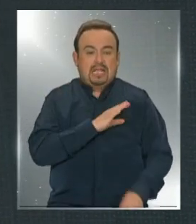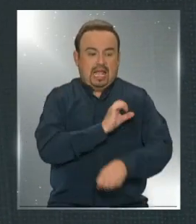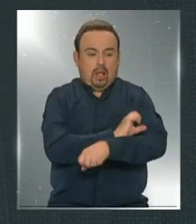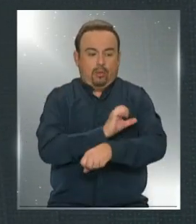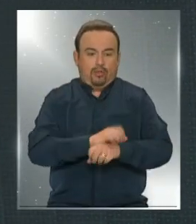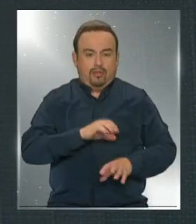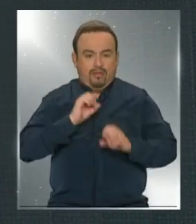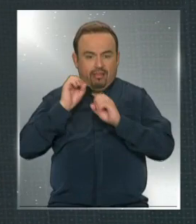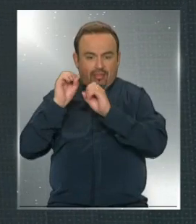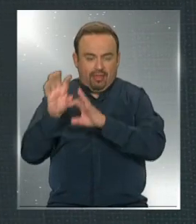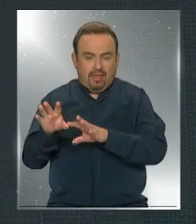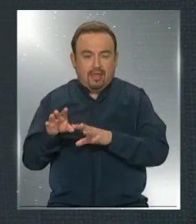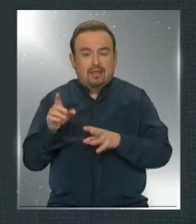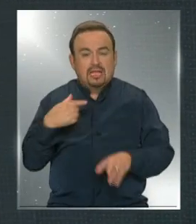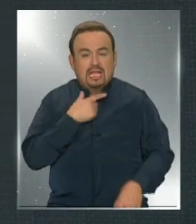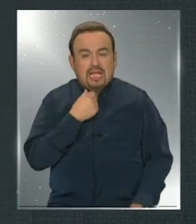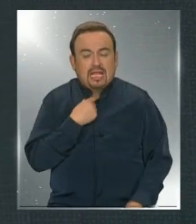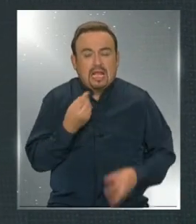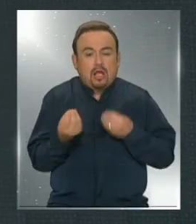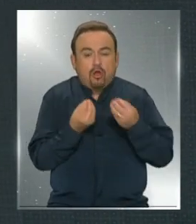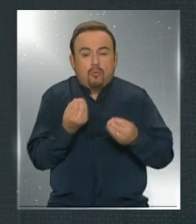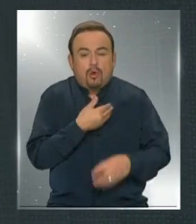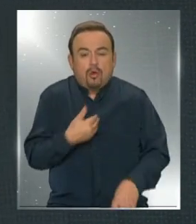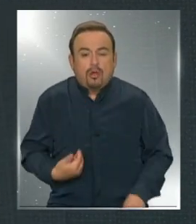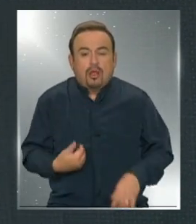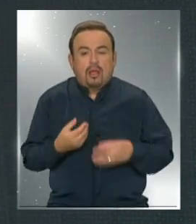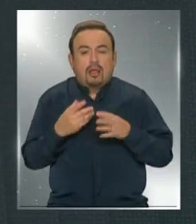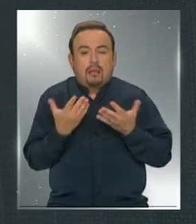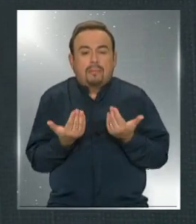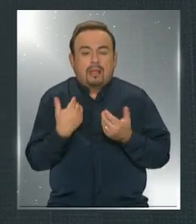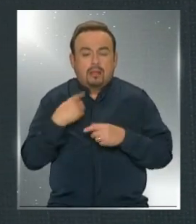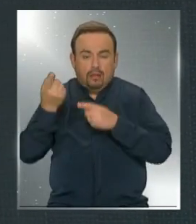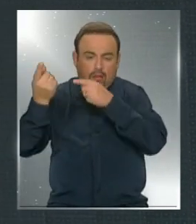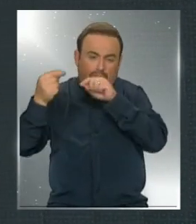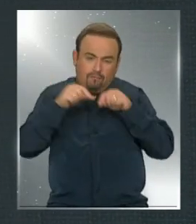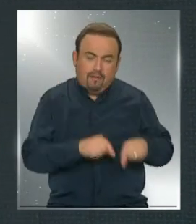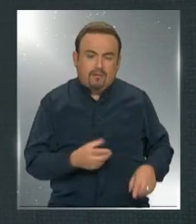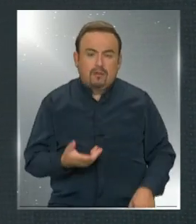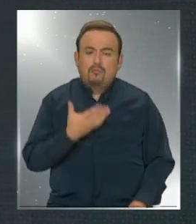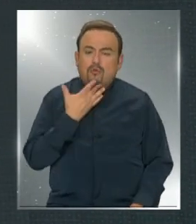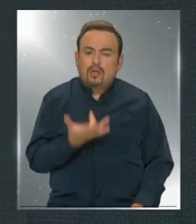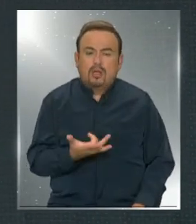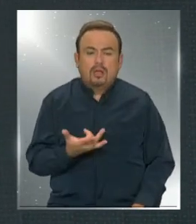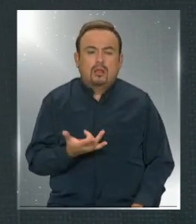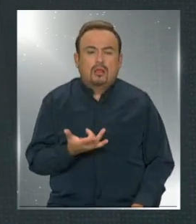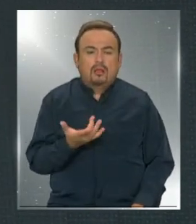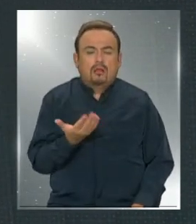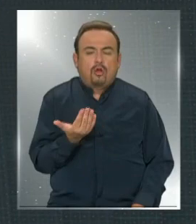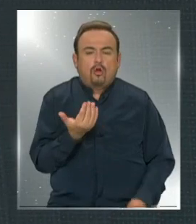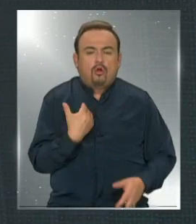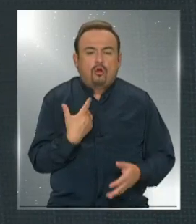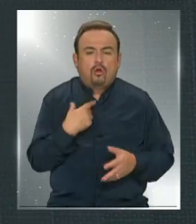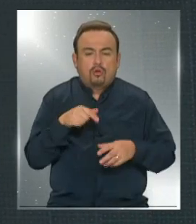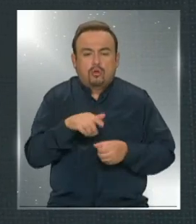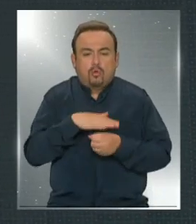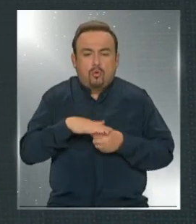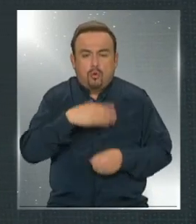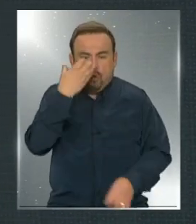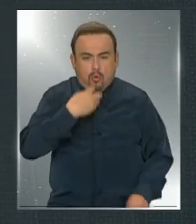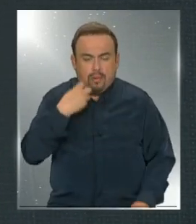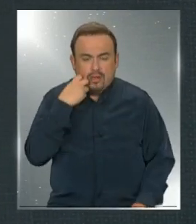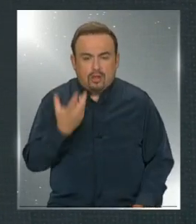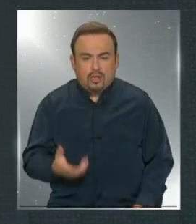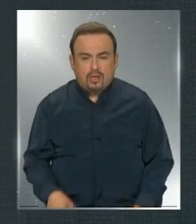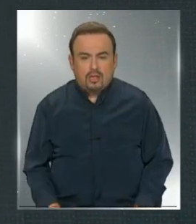ecuatorianos. Entonces quiero saber en qué está el gobierno, qué está esperando para repatriarnos, por qué nos están cobrando tanto dinero si es una situación humanitaria